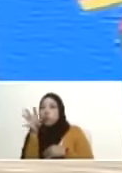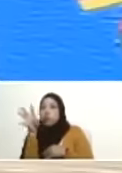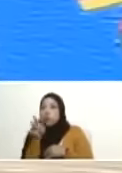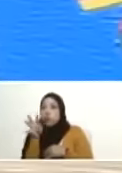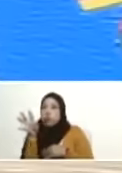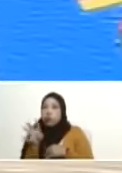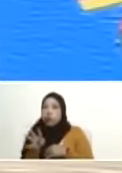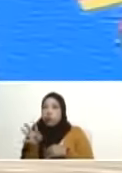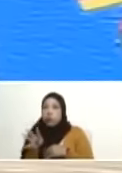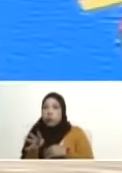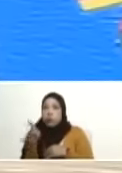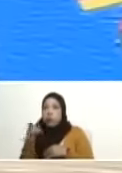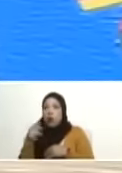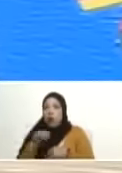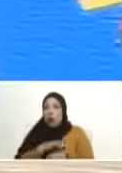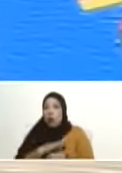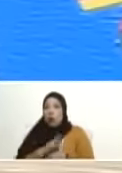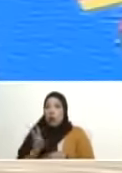aquí,